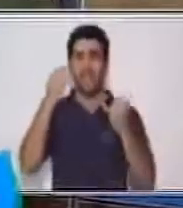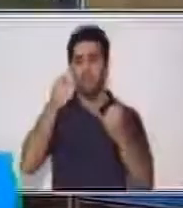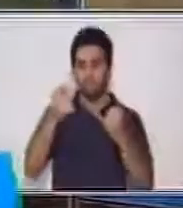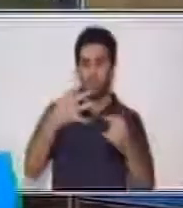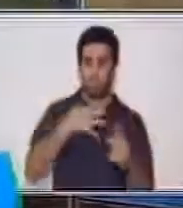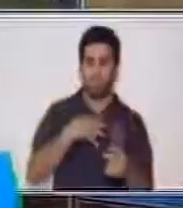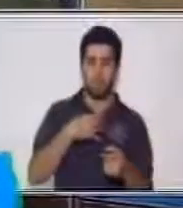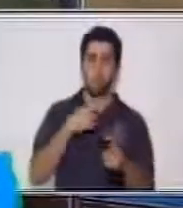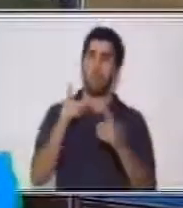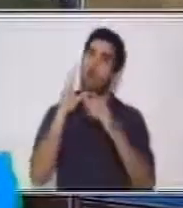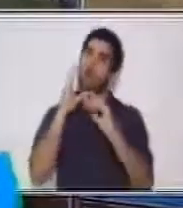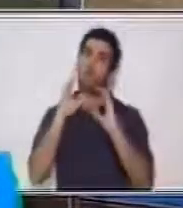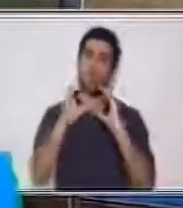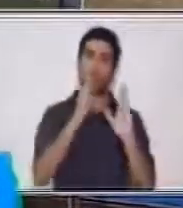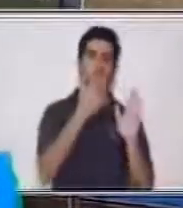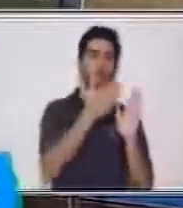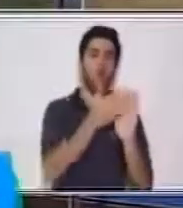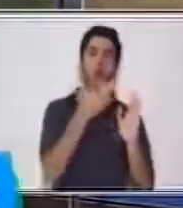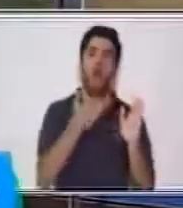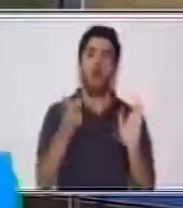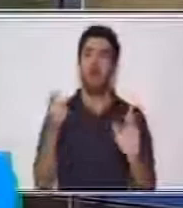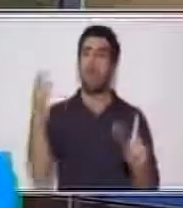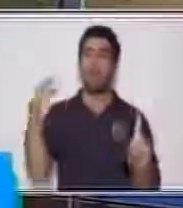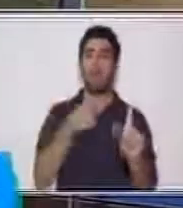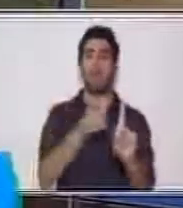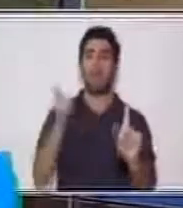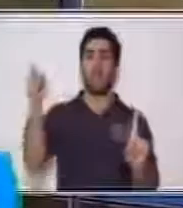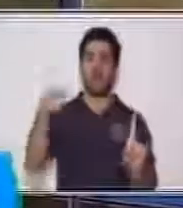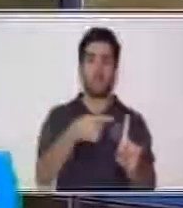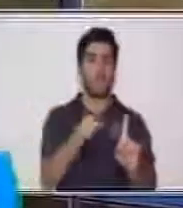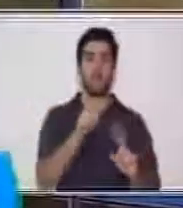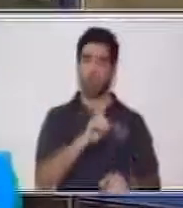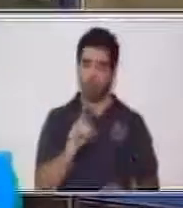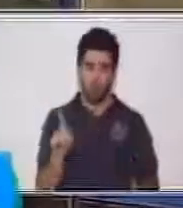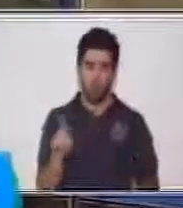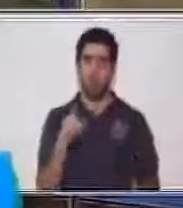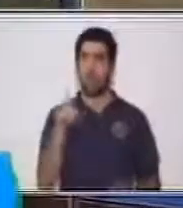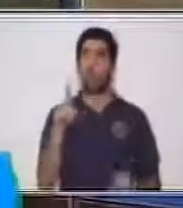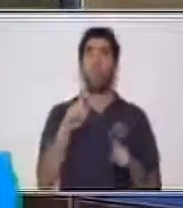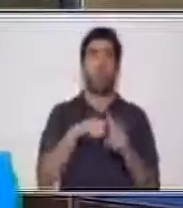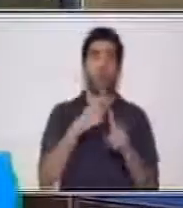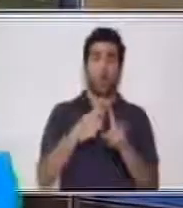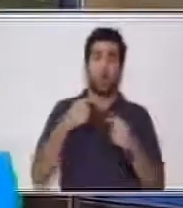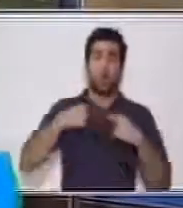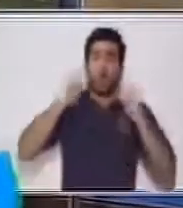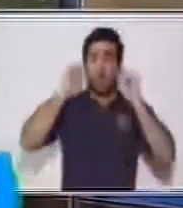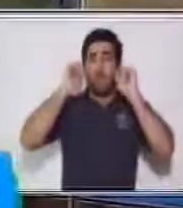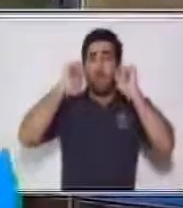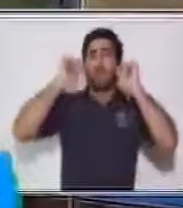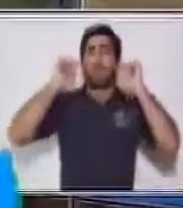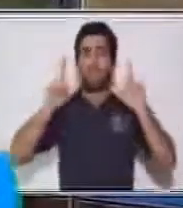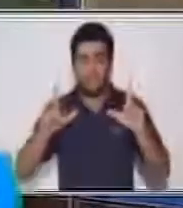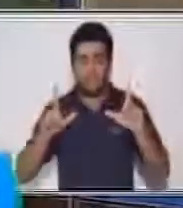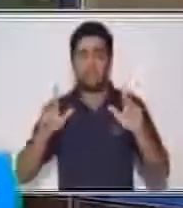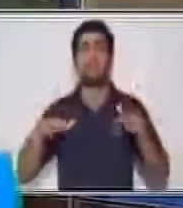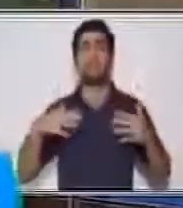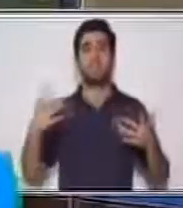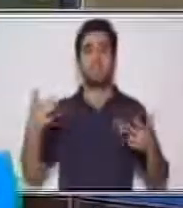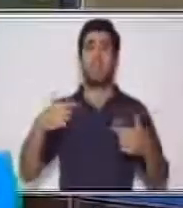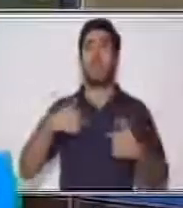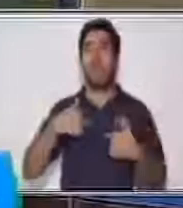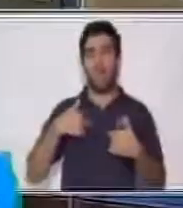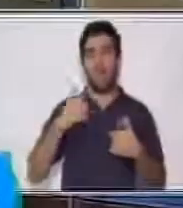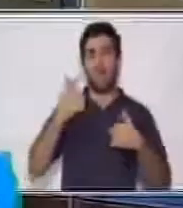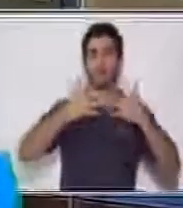interpretamos con los demás. Y lo hacemos al momento de levantarnos, ¿verdad? Cuando yo me levanto, ¿qué es lo primero que hago? Me voy a lavar